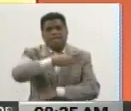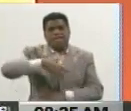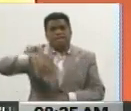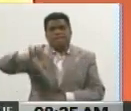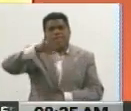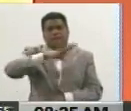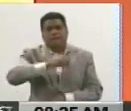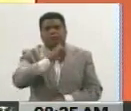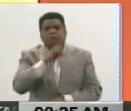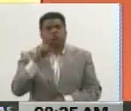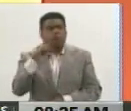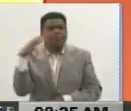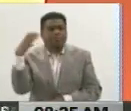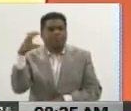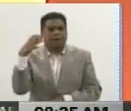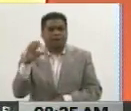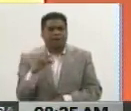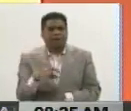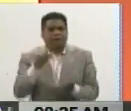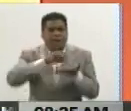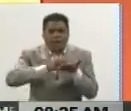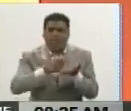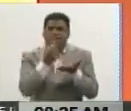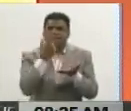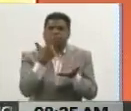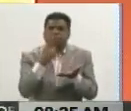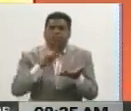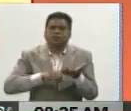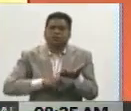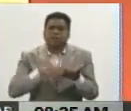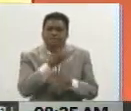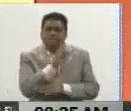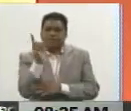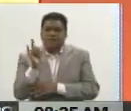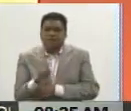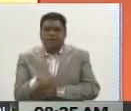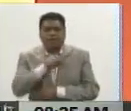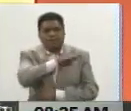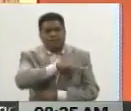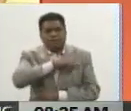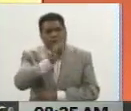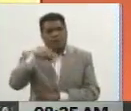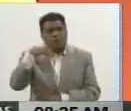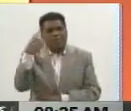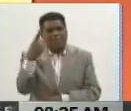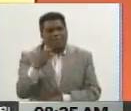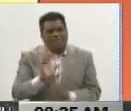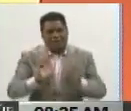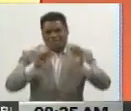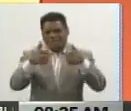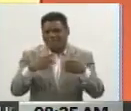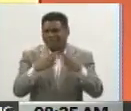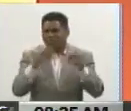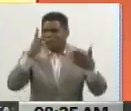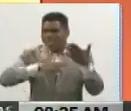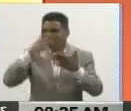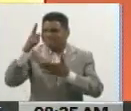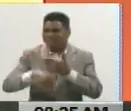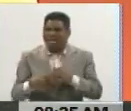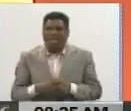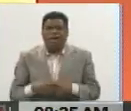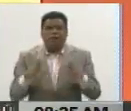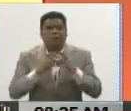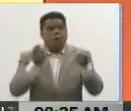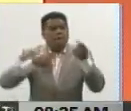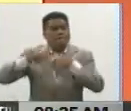plantas ornamentales y medicinales para la venta, porque ya Misión Árbol a partir de mañana arranca todo su plan de